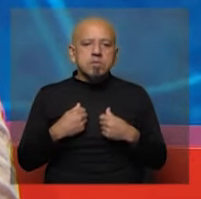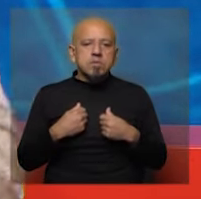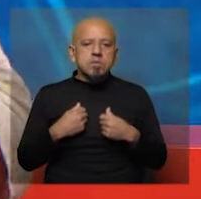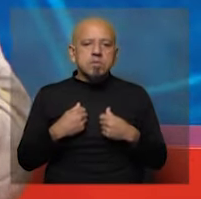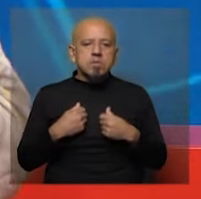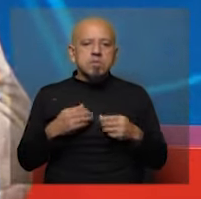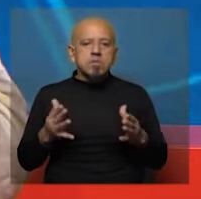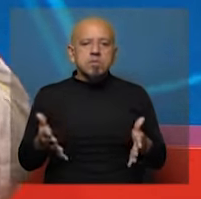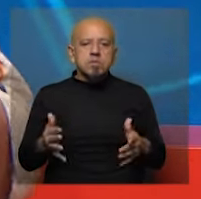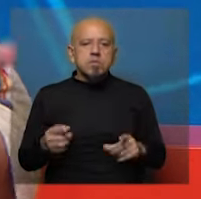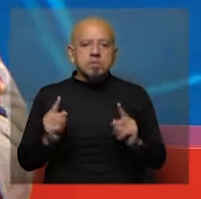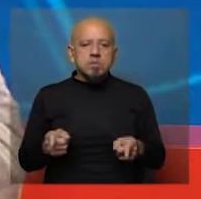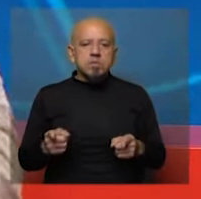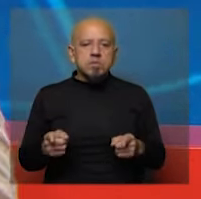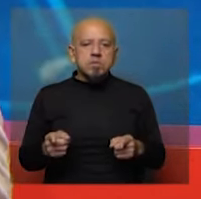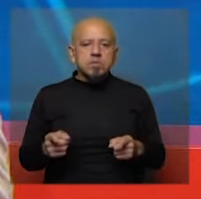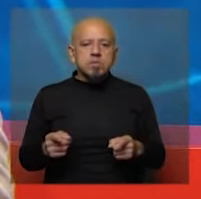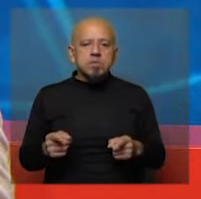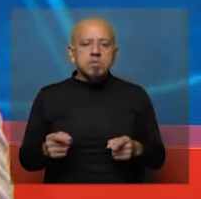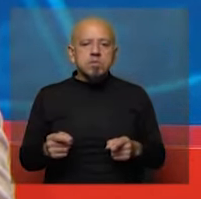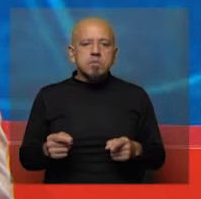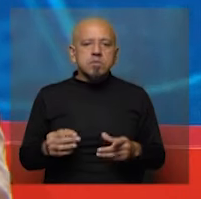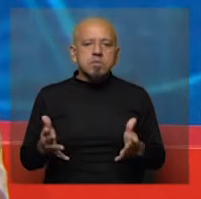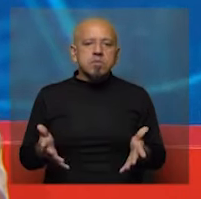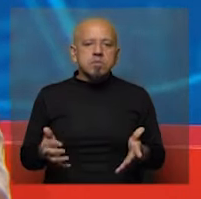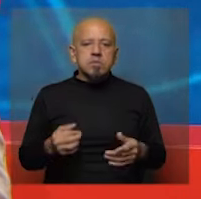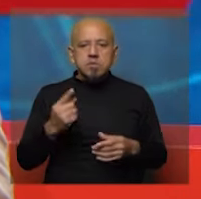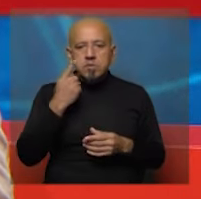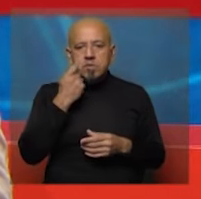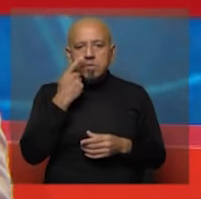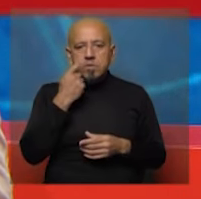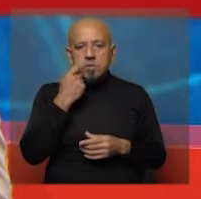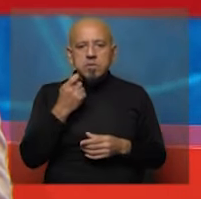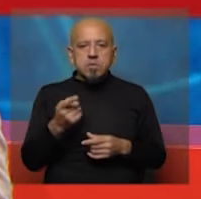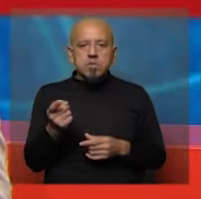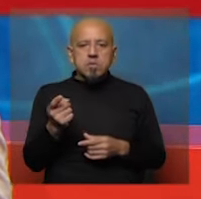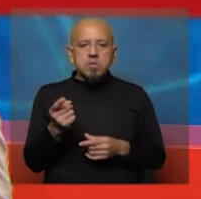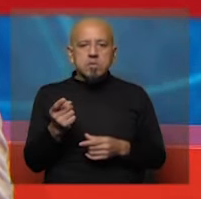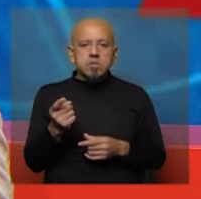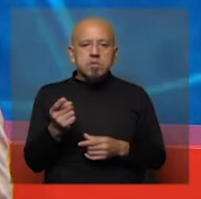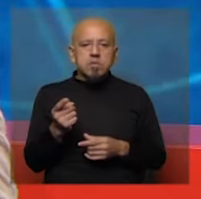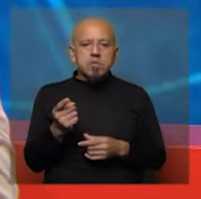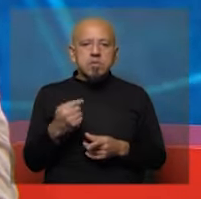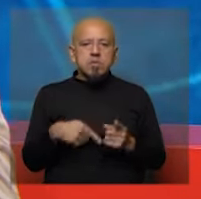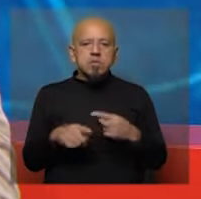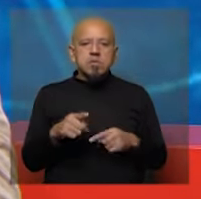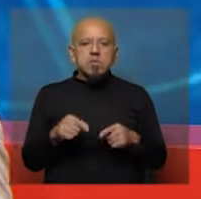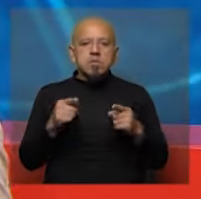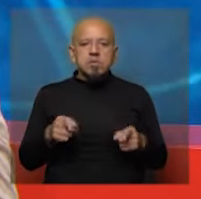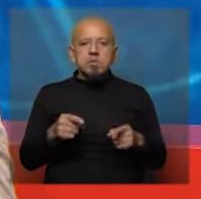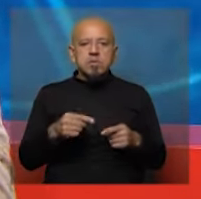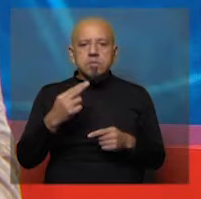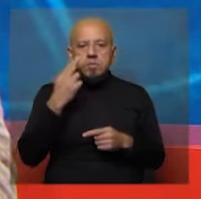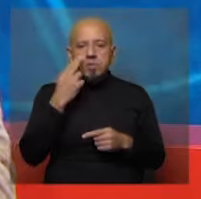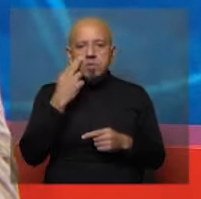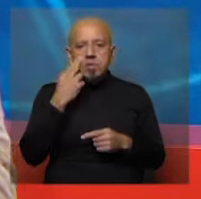y también hay una negación por parte de los varones de la violencia que pueden llegar a ejercer este también es un problema y acá